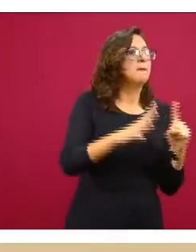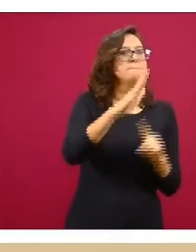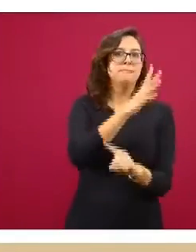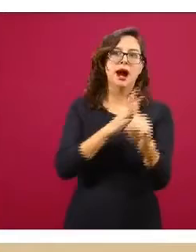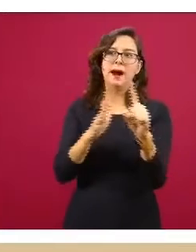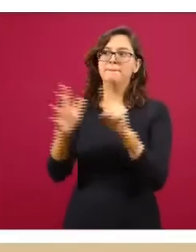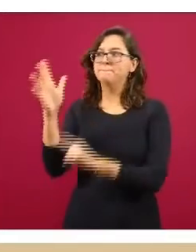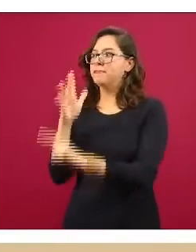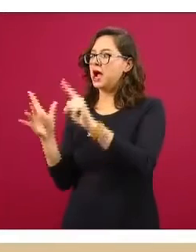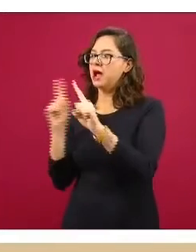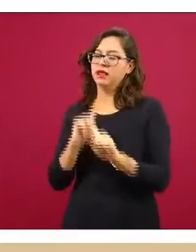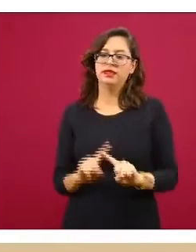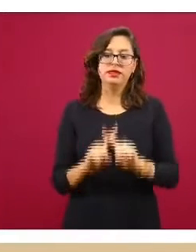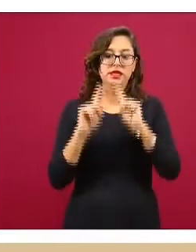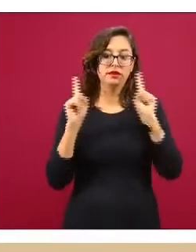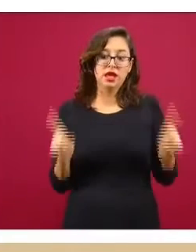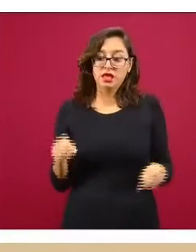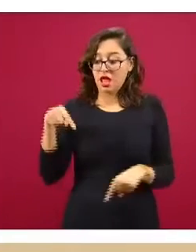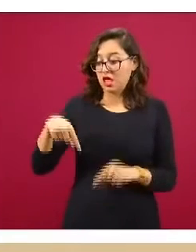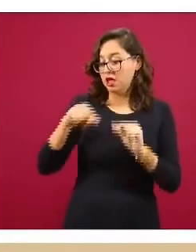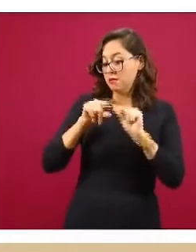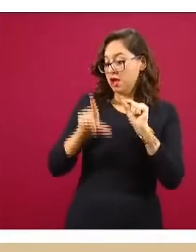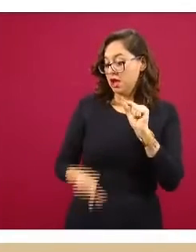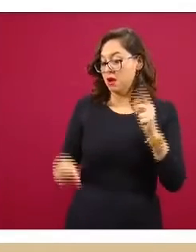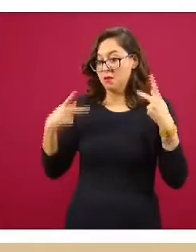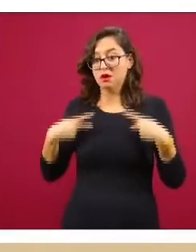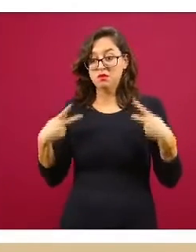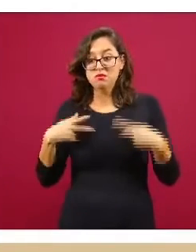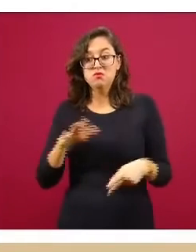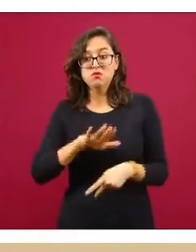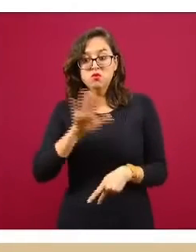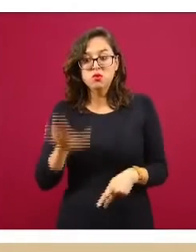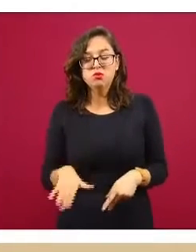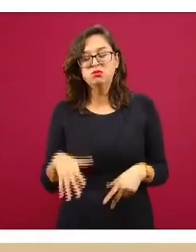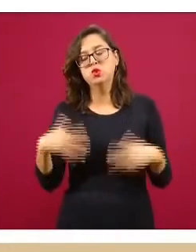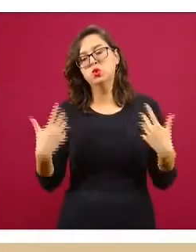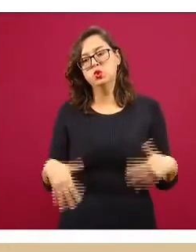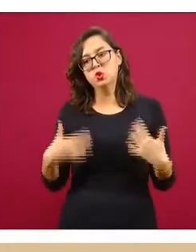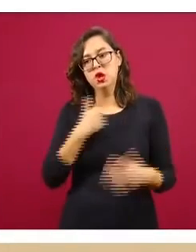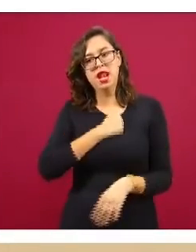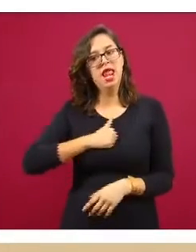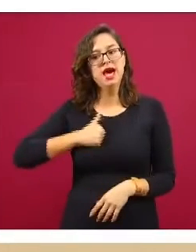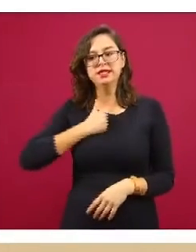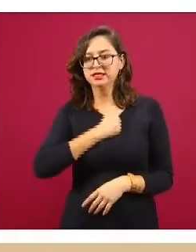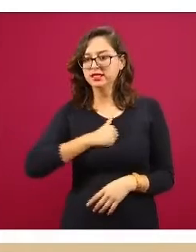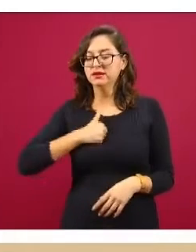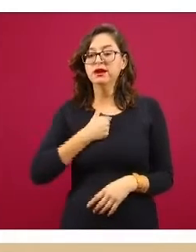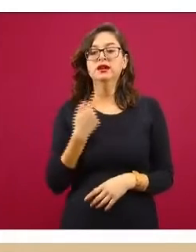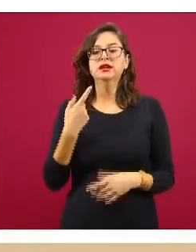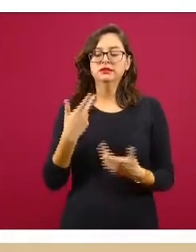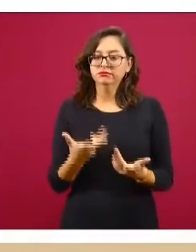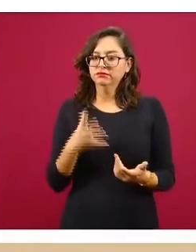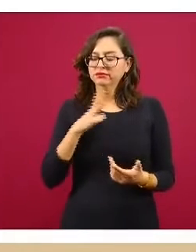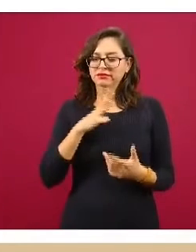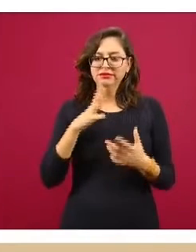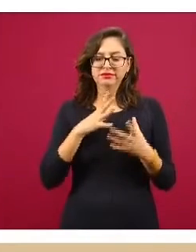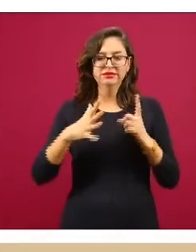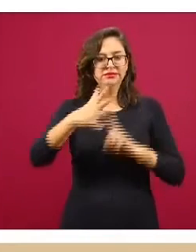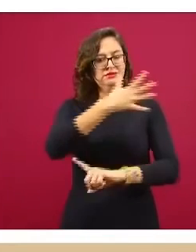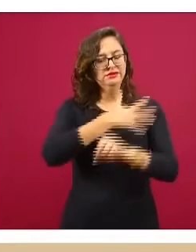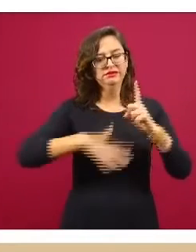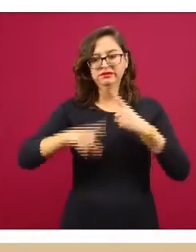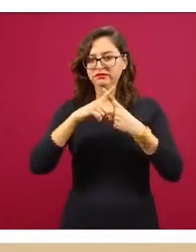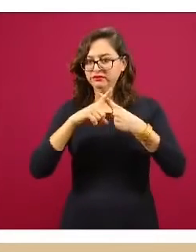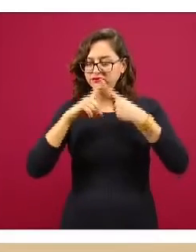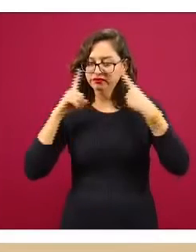este indicador que habla de la tasa de mortalidad, también hay muchas otras diferencias, no solamente el tamaño de la población y también